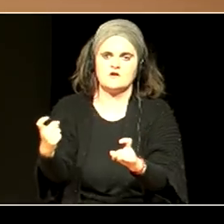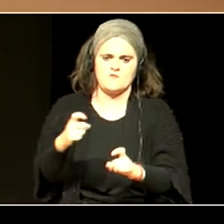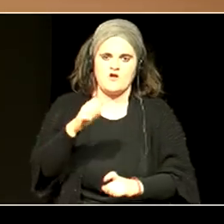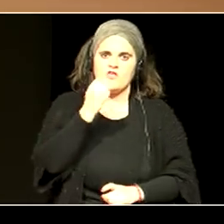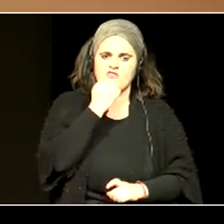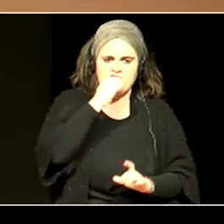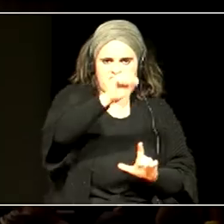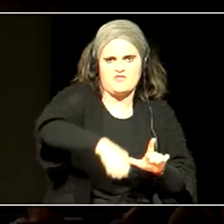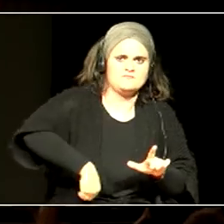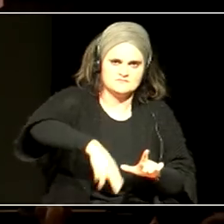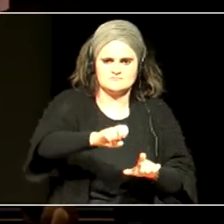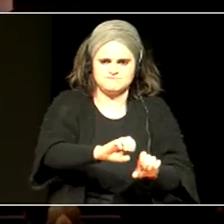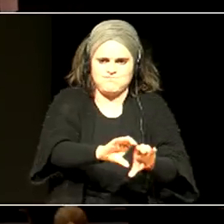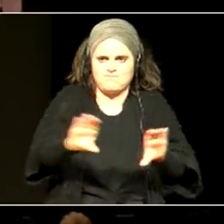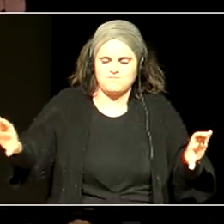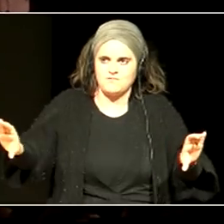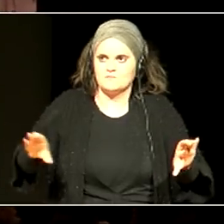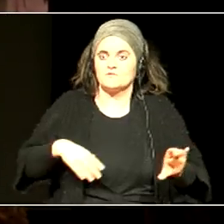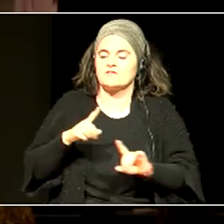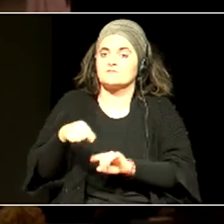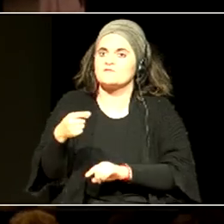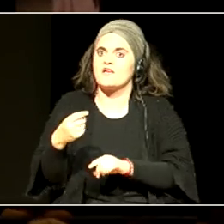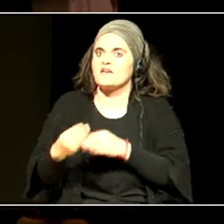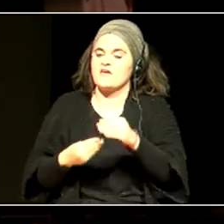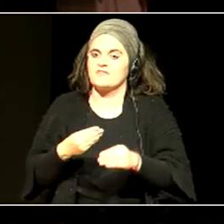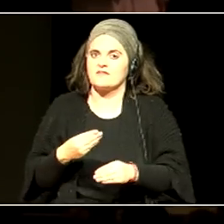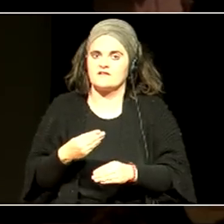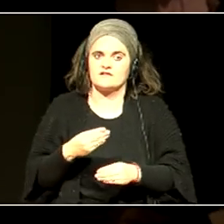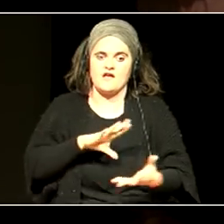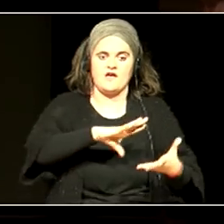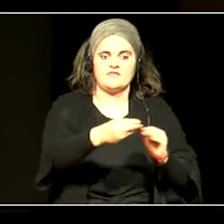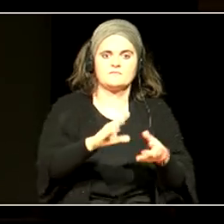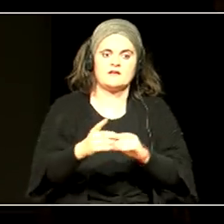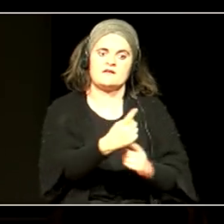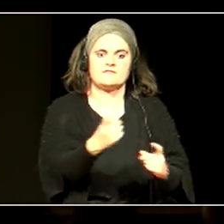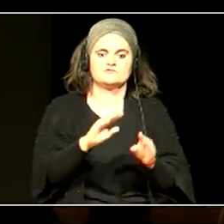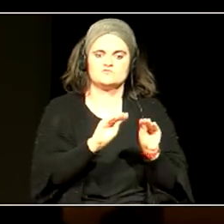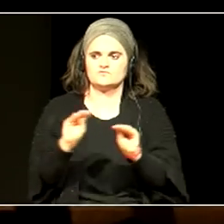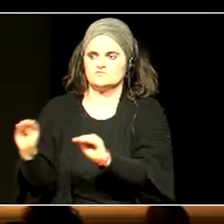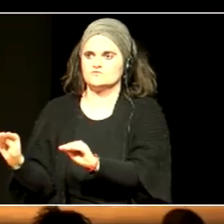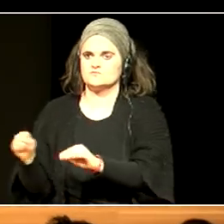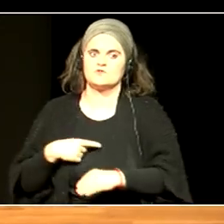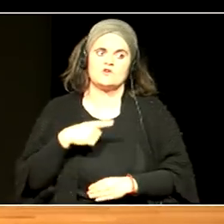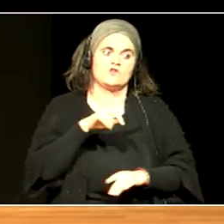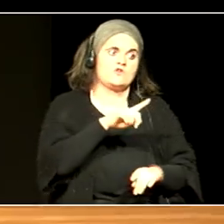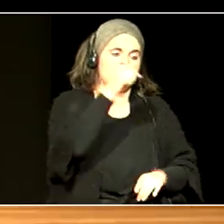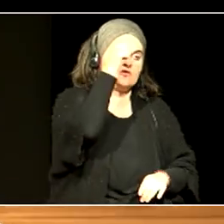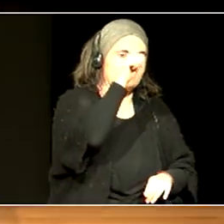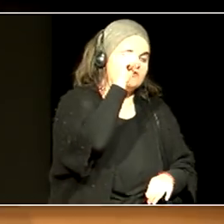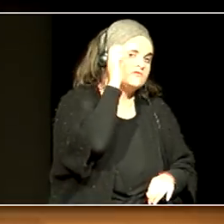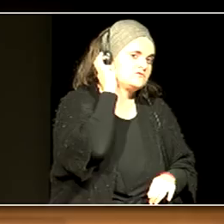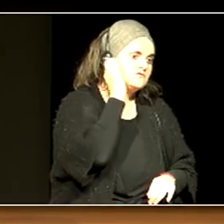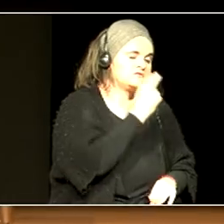a tua porque personaliz tú no pues cada centro tiene sus necesidades Pues igual esas niñas niños necesitan